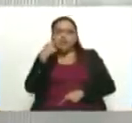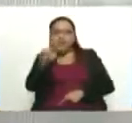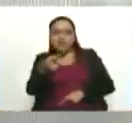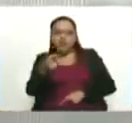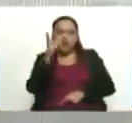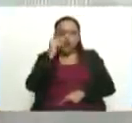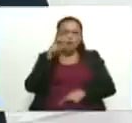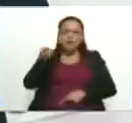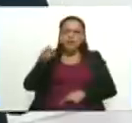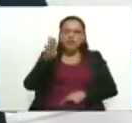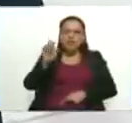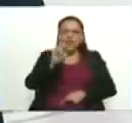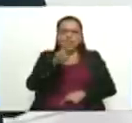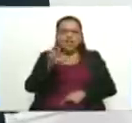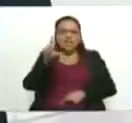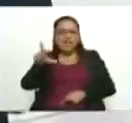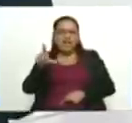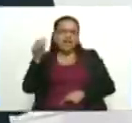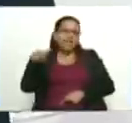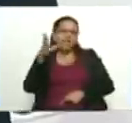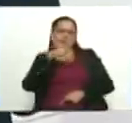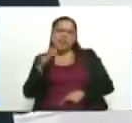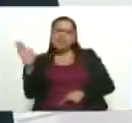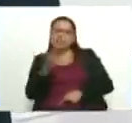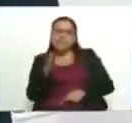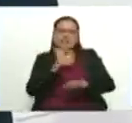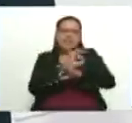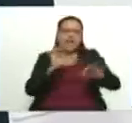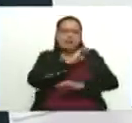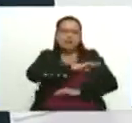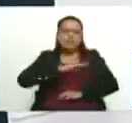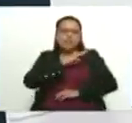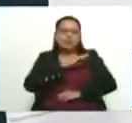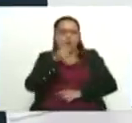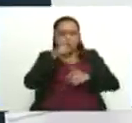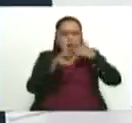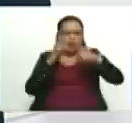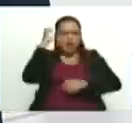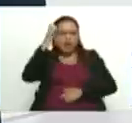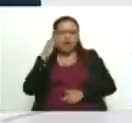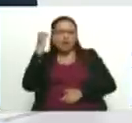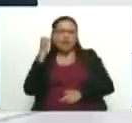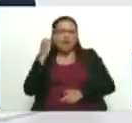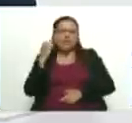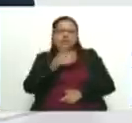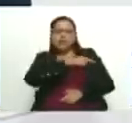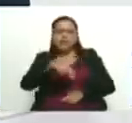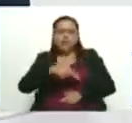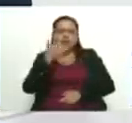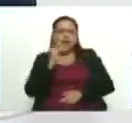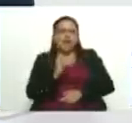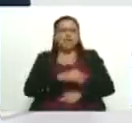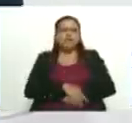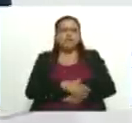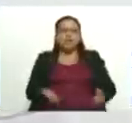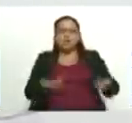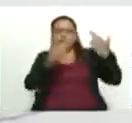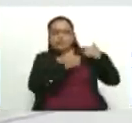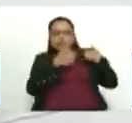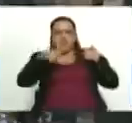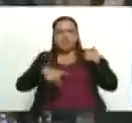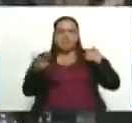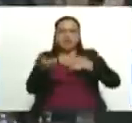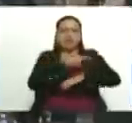Josep Borrell, aquí no va a venir ninguna misión de observación de Europa mientras nosotros seamos los representantes del